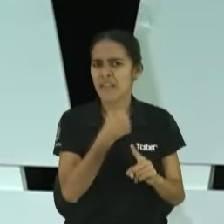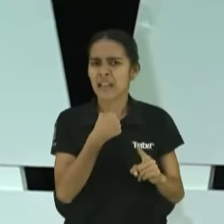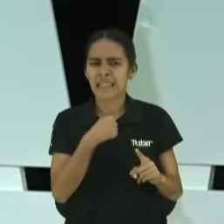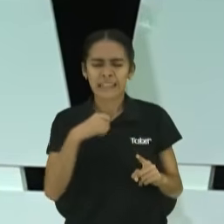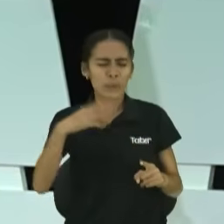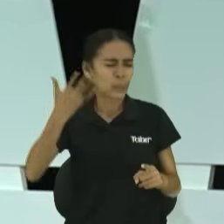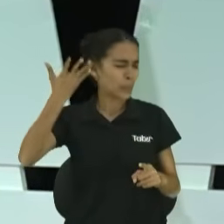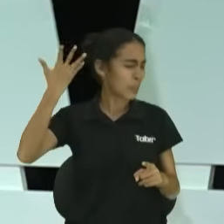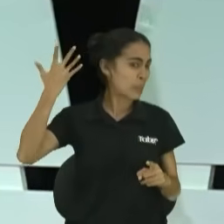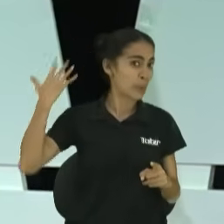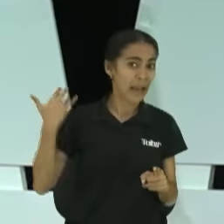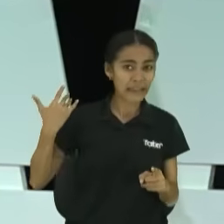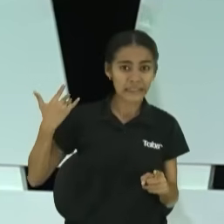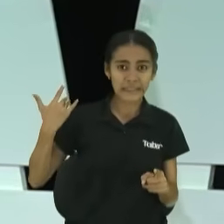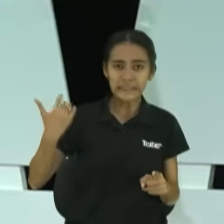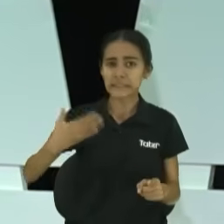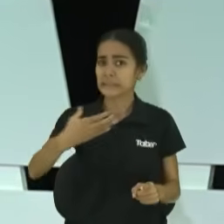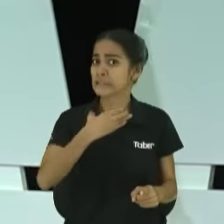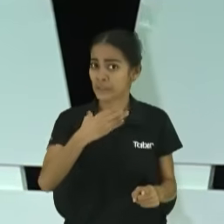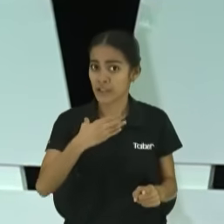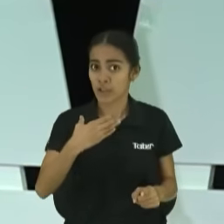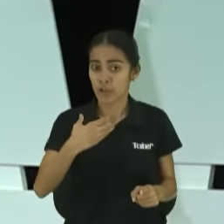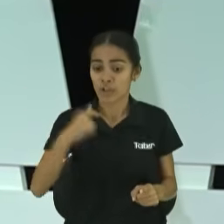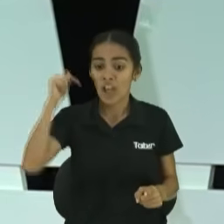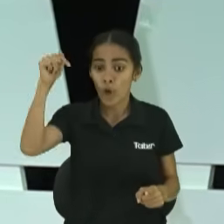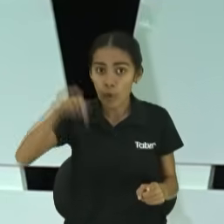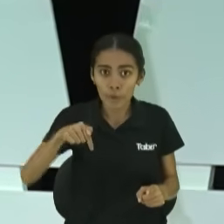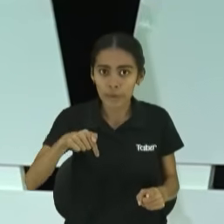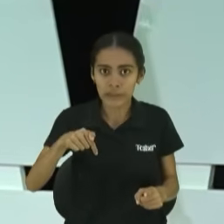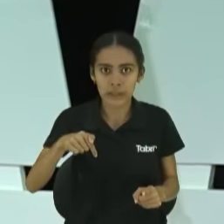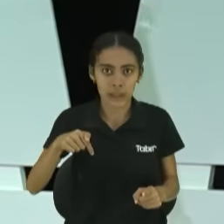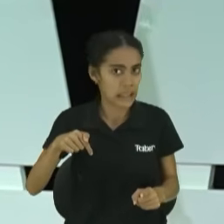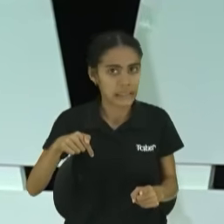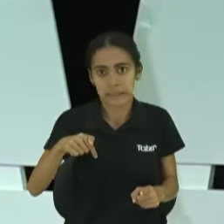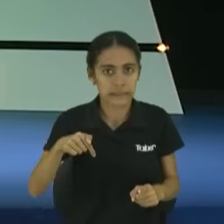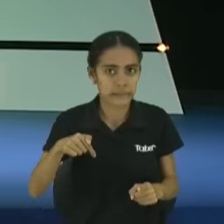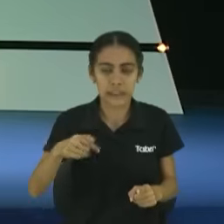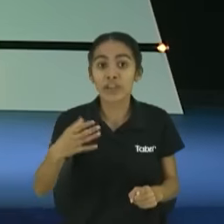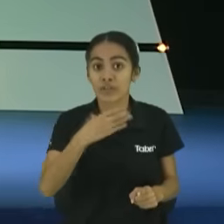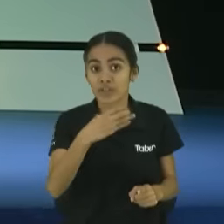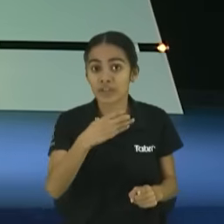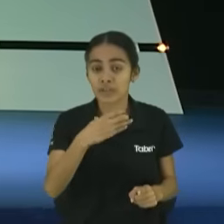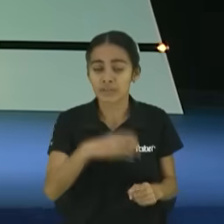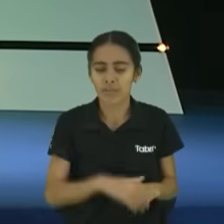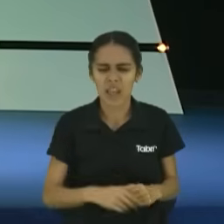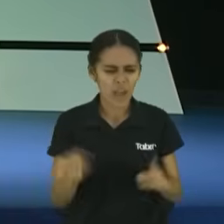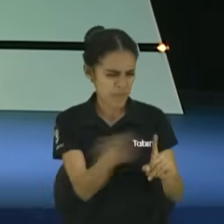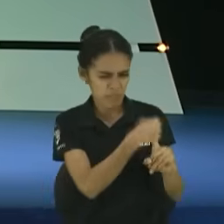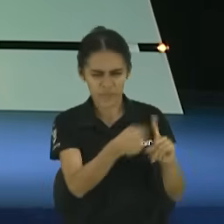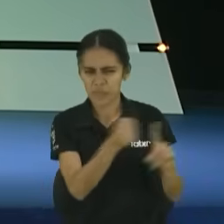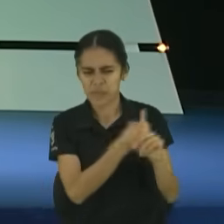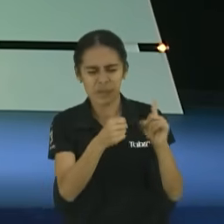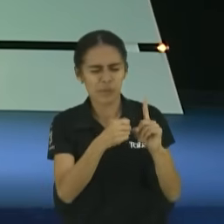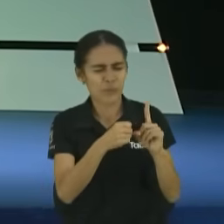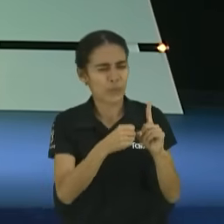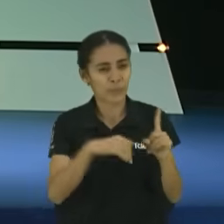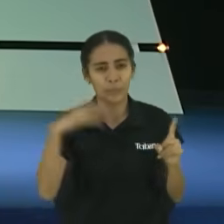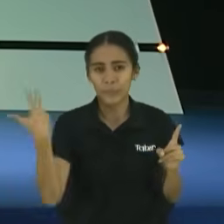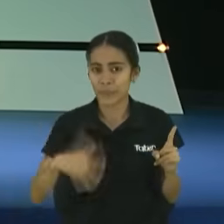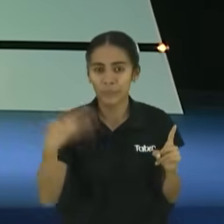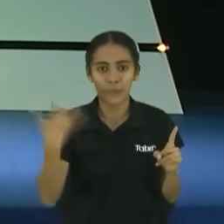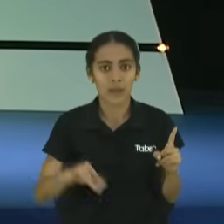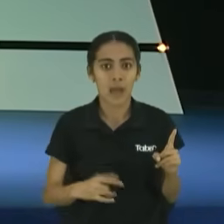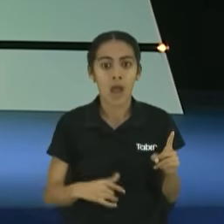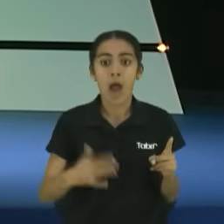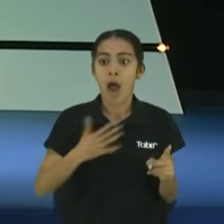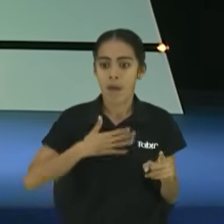palizas de aquellos años, si las trajese hoy aquí, hubiese sido una demanda segura. Créame lo que le digo. Pero es que a mí me dieron de alma. Y a mis